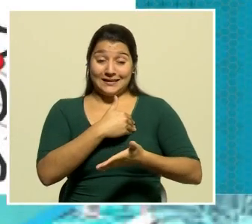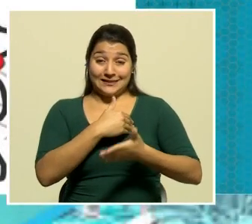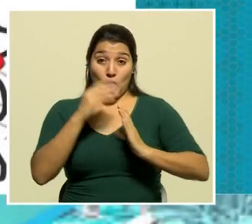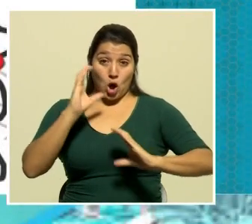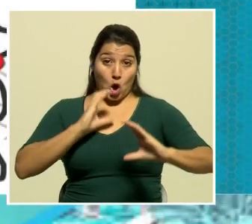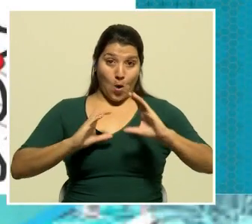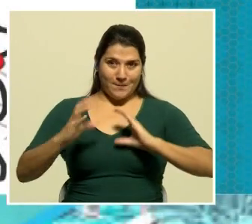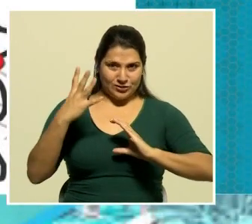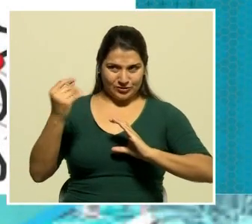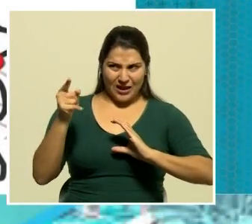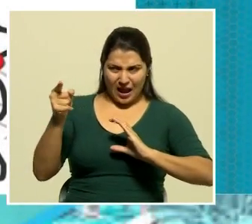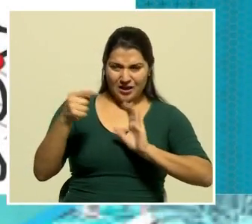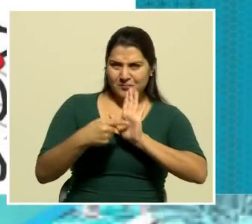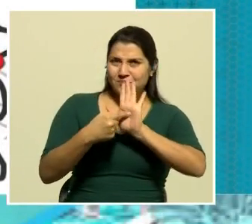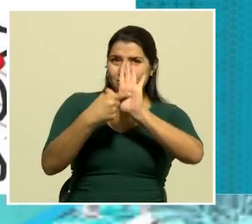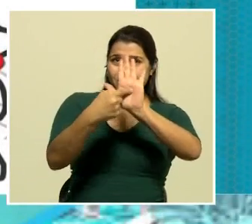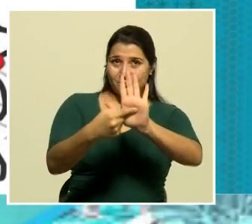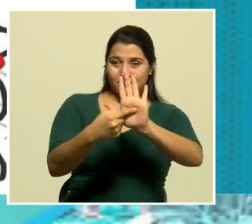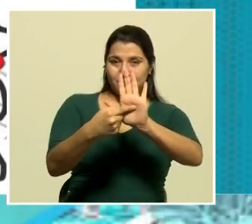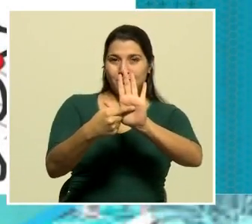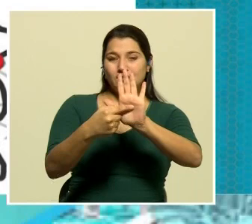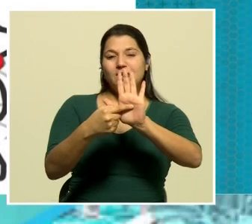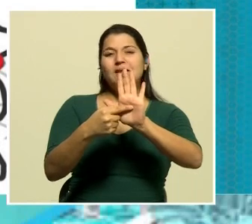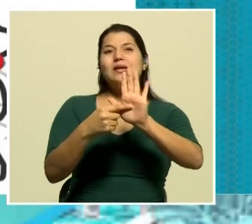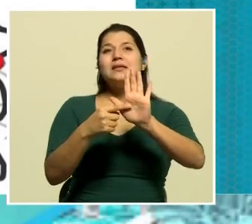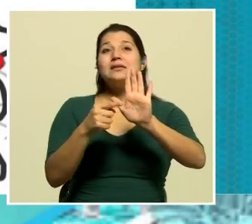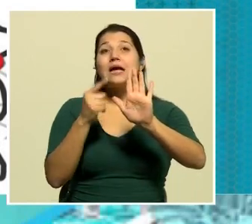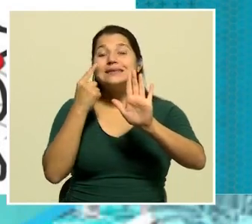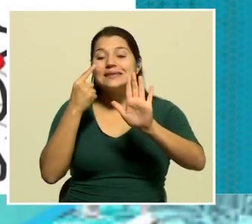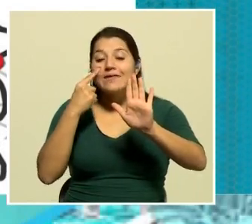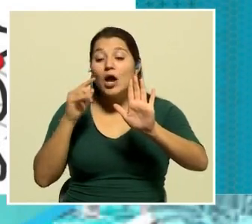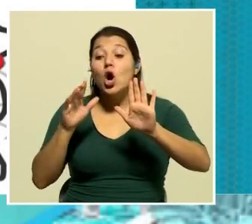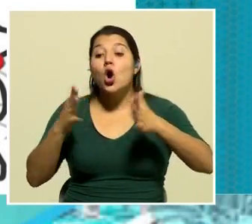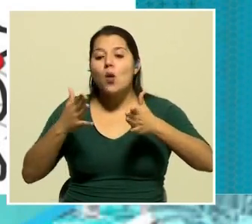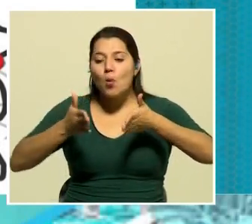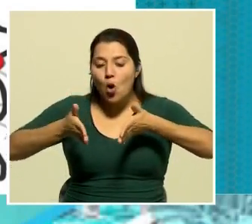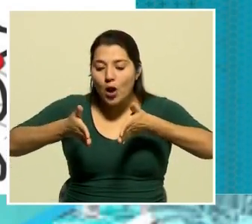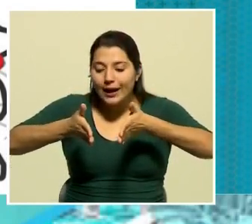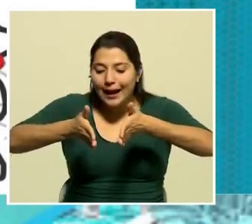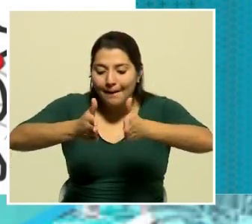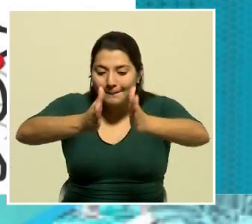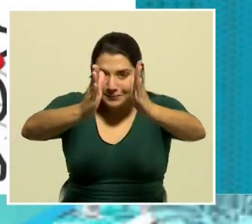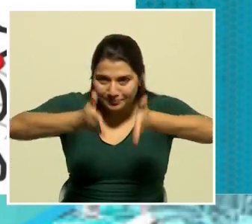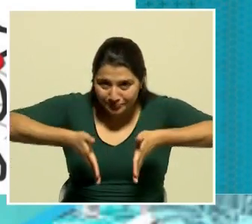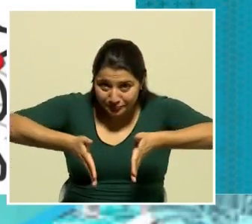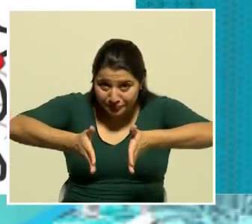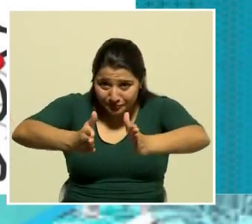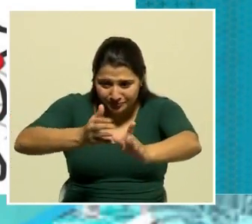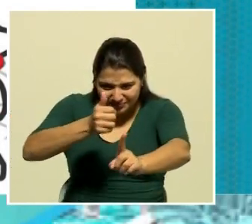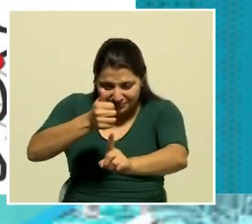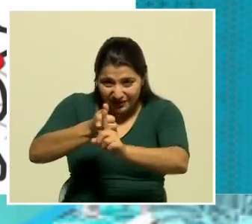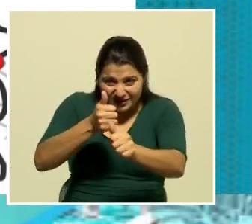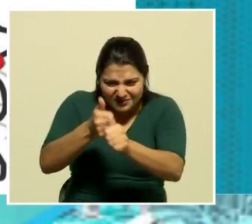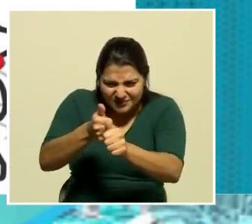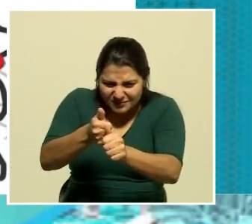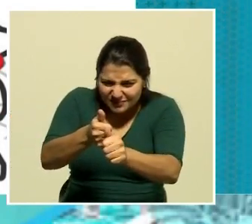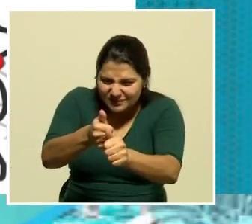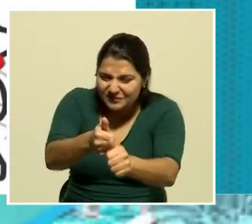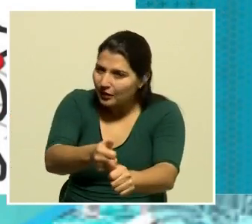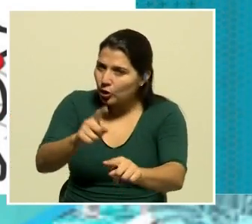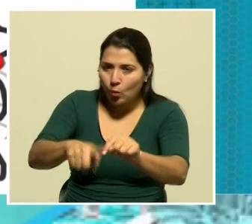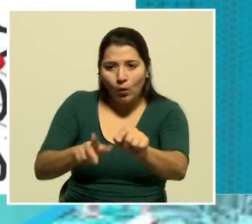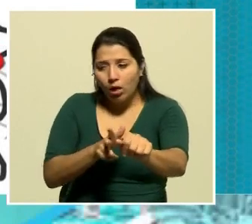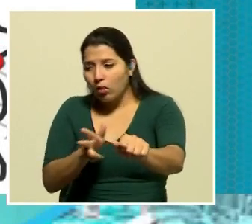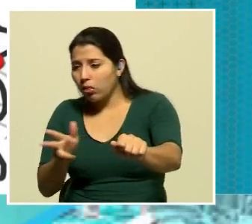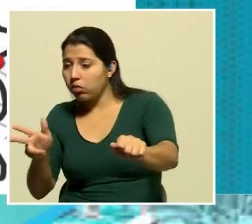se refleja gráficamente esa ruta de paso, las 72 horas que se deben de cumplir para ingresar al país.